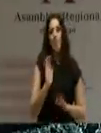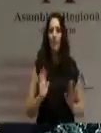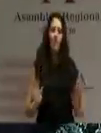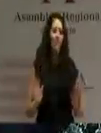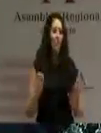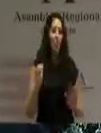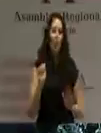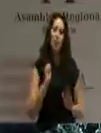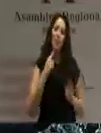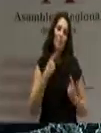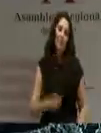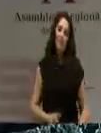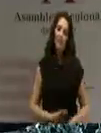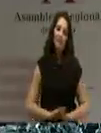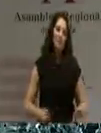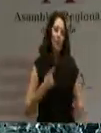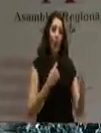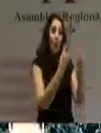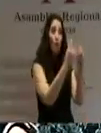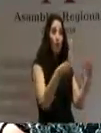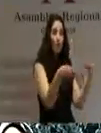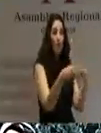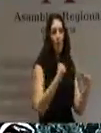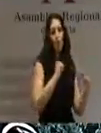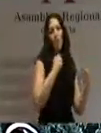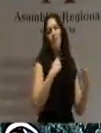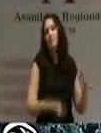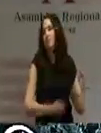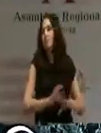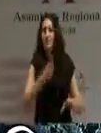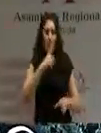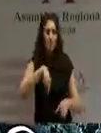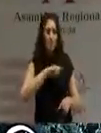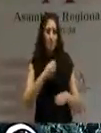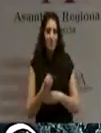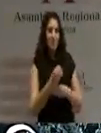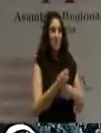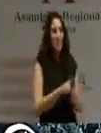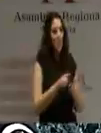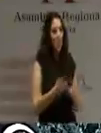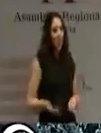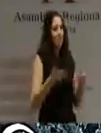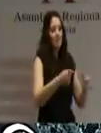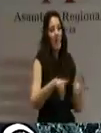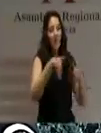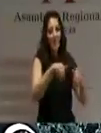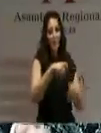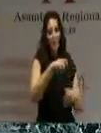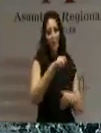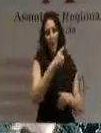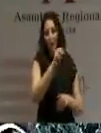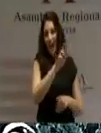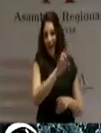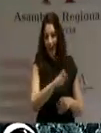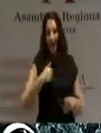qué oportunidad perdida ha tenido la oposición ante la mano tendida que le ha hecho el candidato Alberto Garre, la que le he